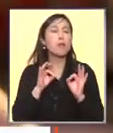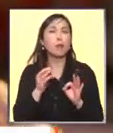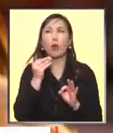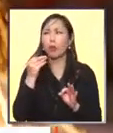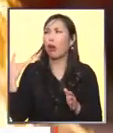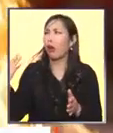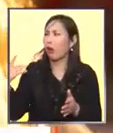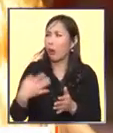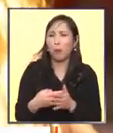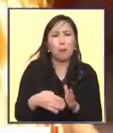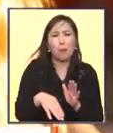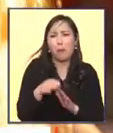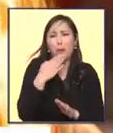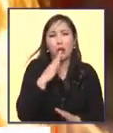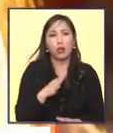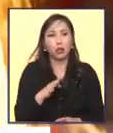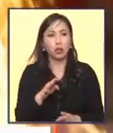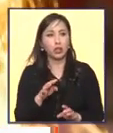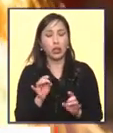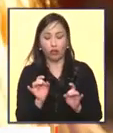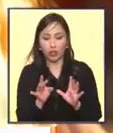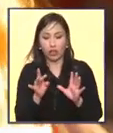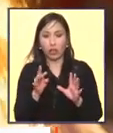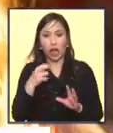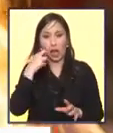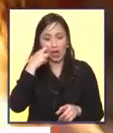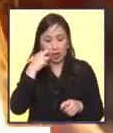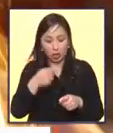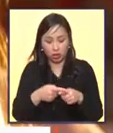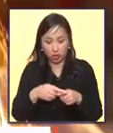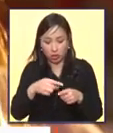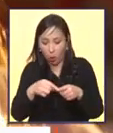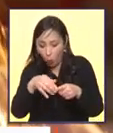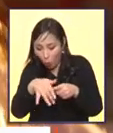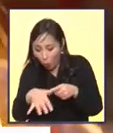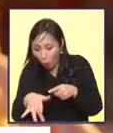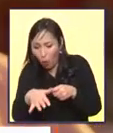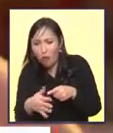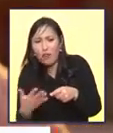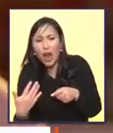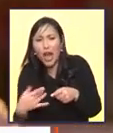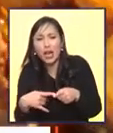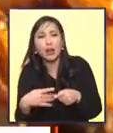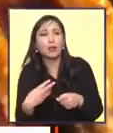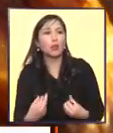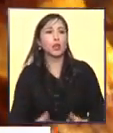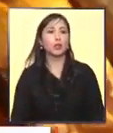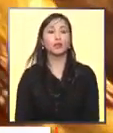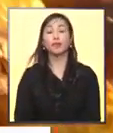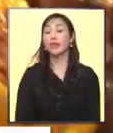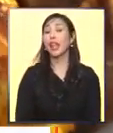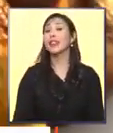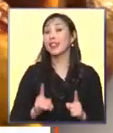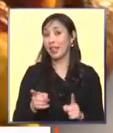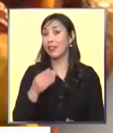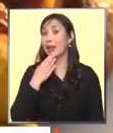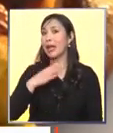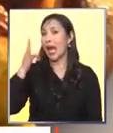Está brillando de lo jugosa y rica que está. No puede faltar el ají en un almuerzo